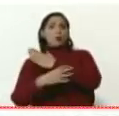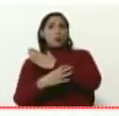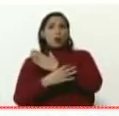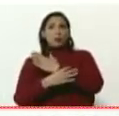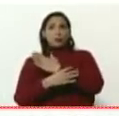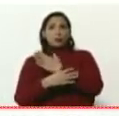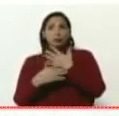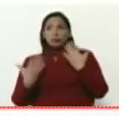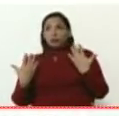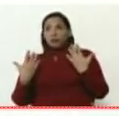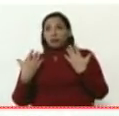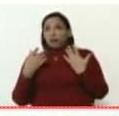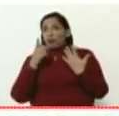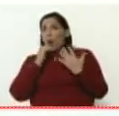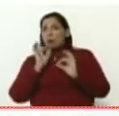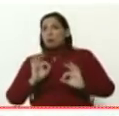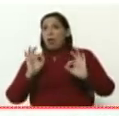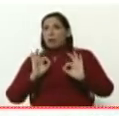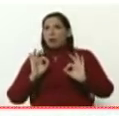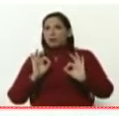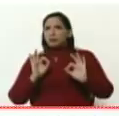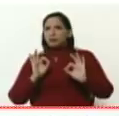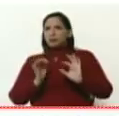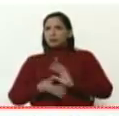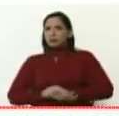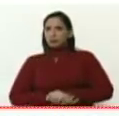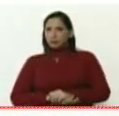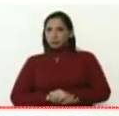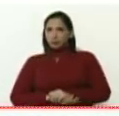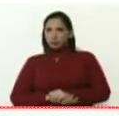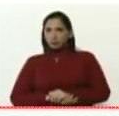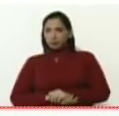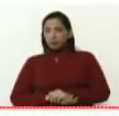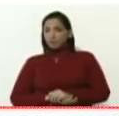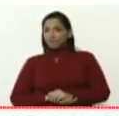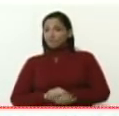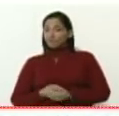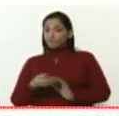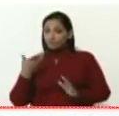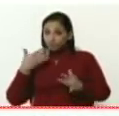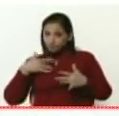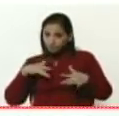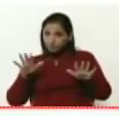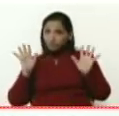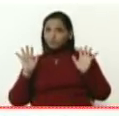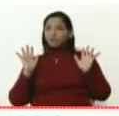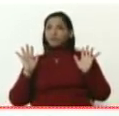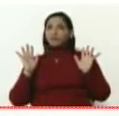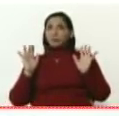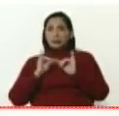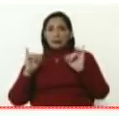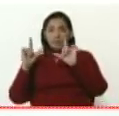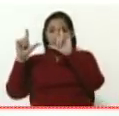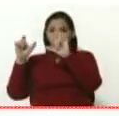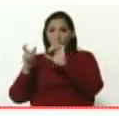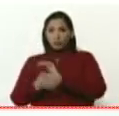No, mentira, Guaidó no tiene nada que hacer, eso es un vago. Podría, por lo menos, ya que se tomó esta foto,